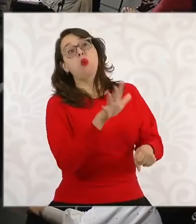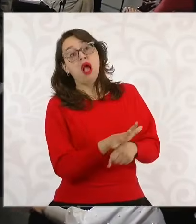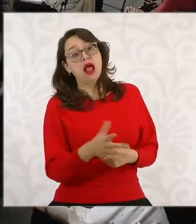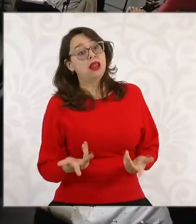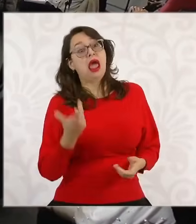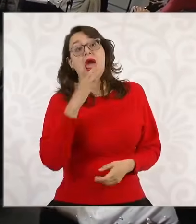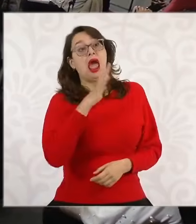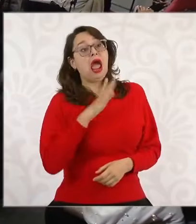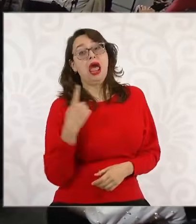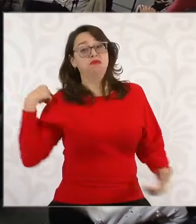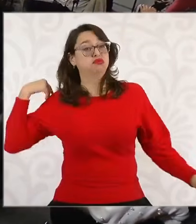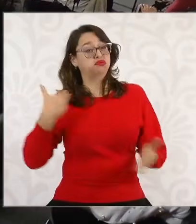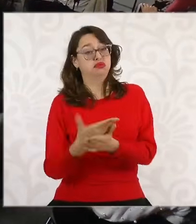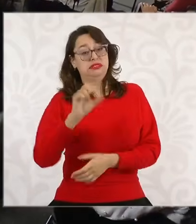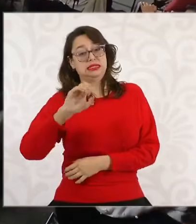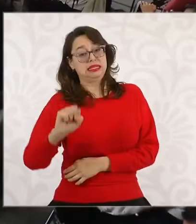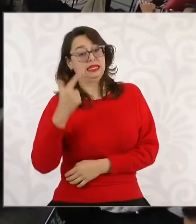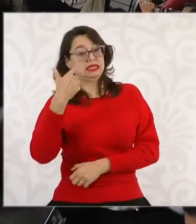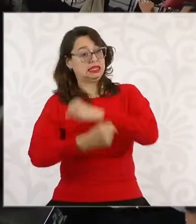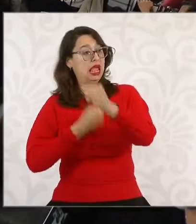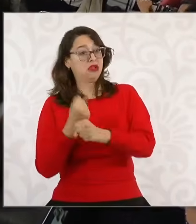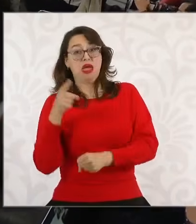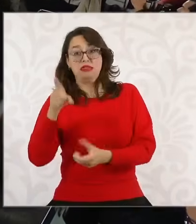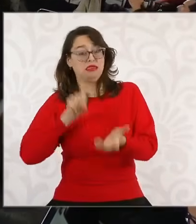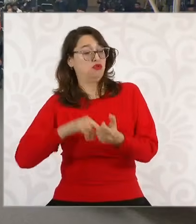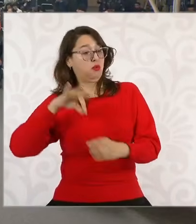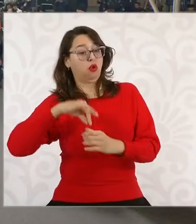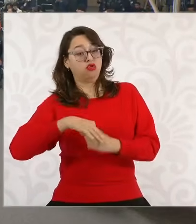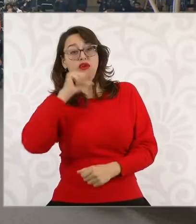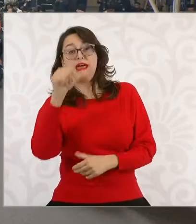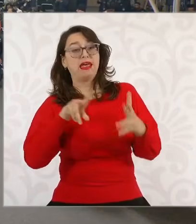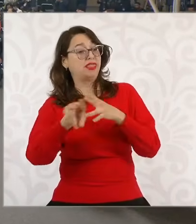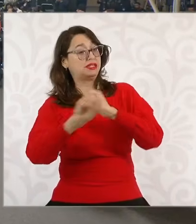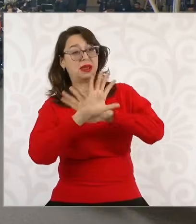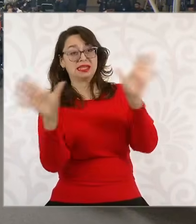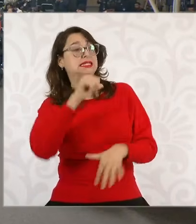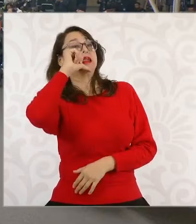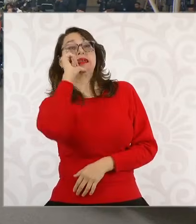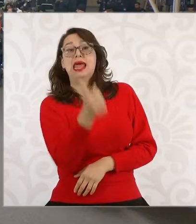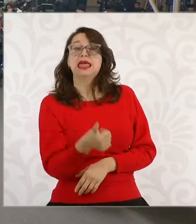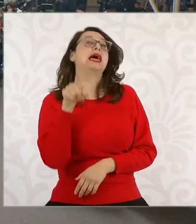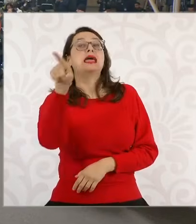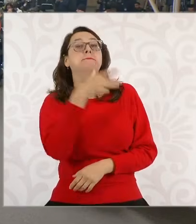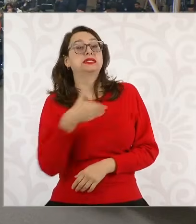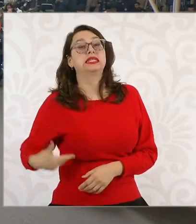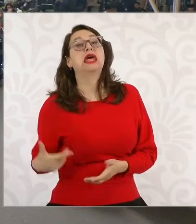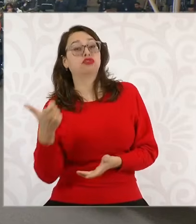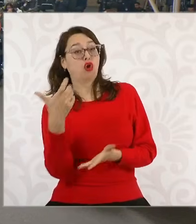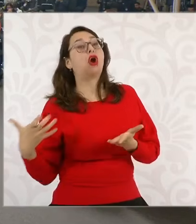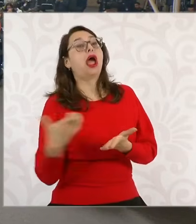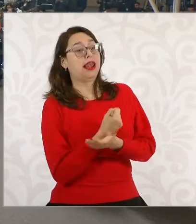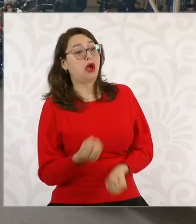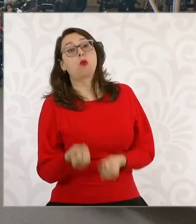solo partido durante 67 años. La gente no vota a su presidente y tampoco hay transparencia ni siquiera sobre lo que gana el presidente, como por ejemplo si